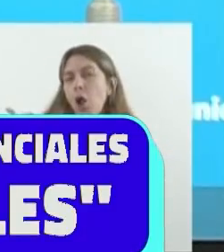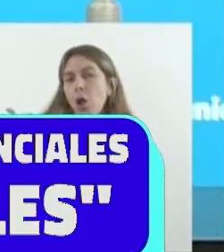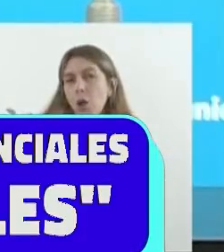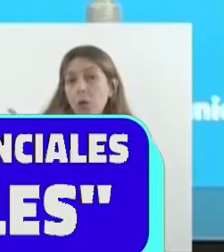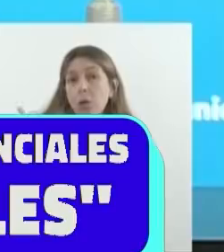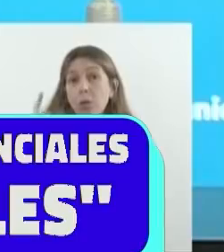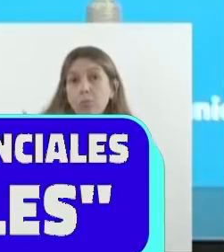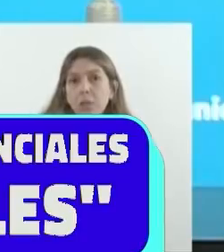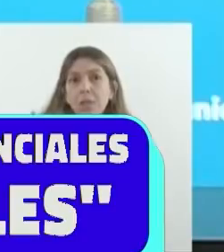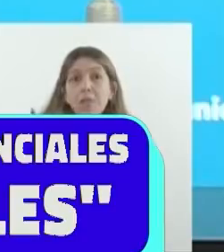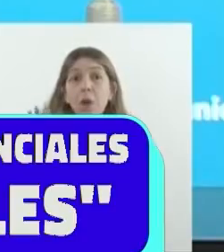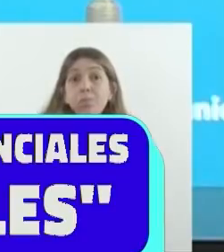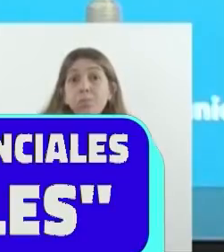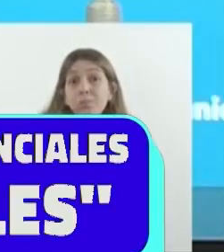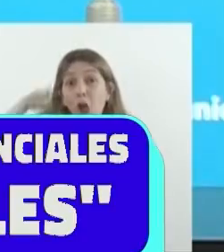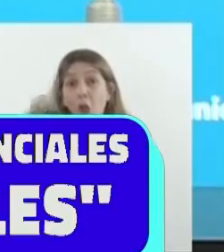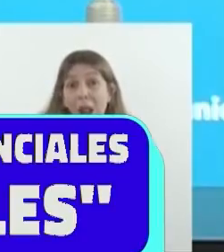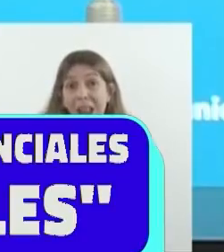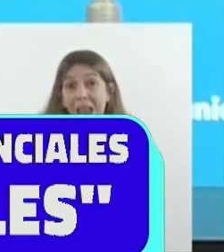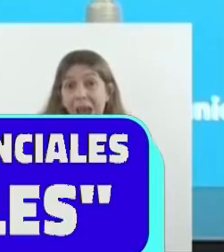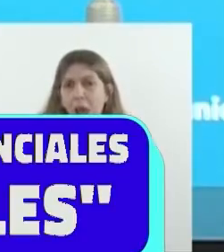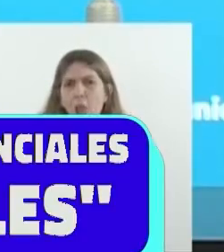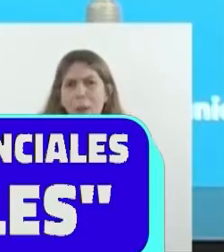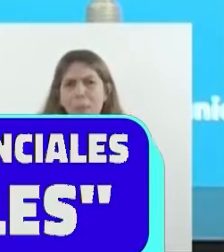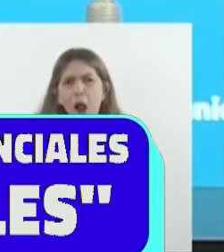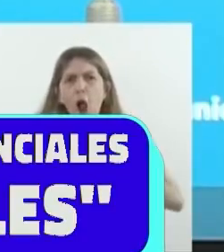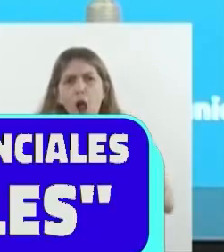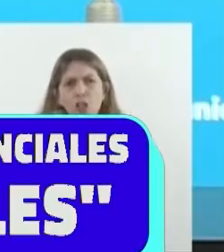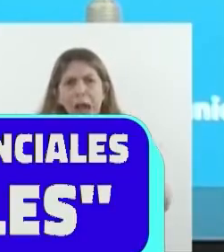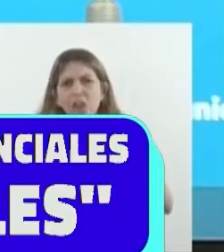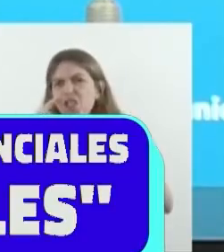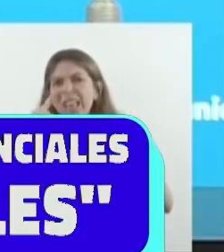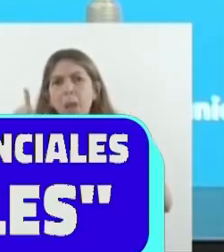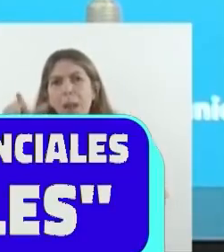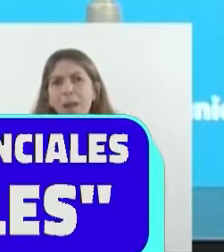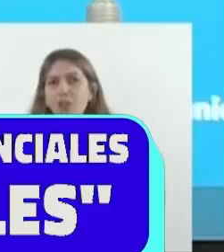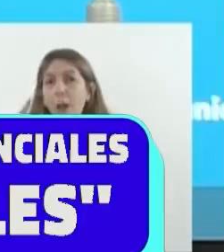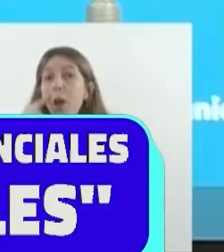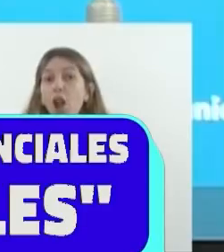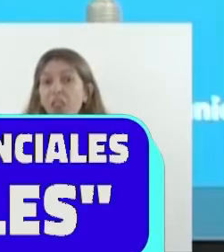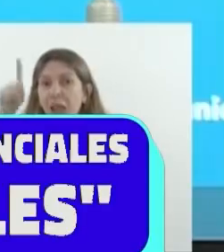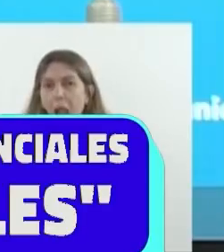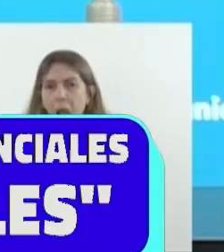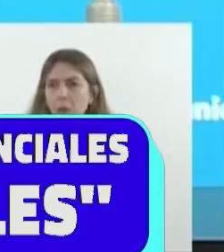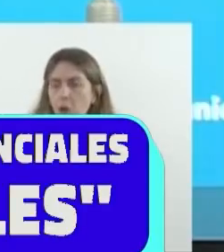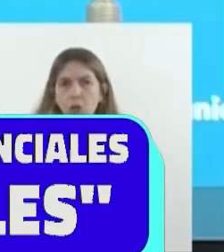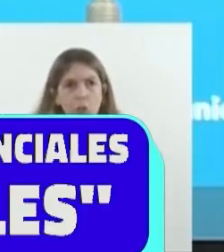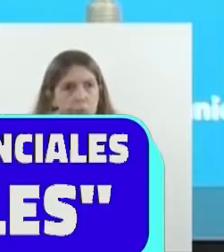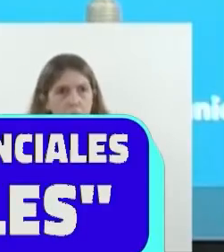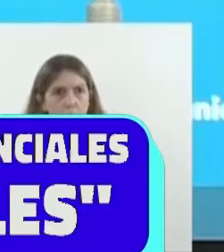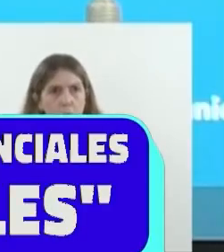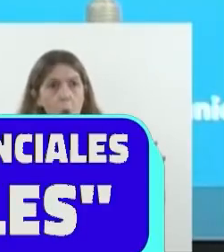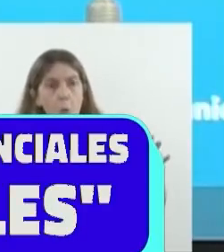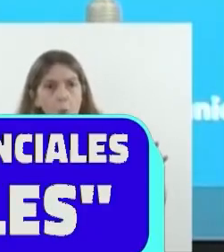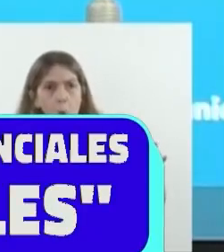cuando los casos eran 7.000 por día y lo que todos sentimos como riesgo. Y ahora resulta que